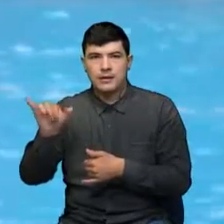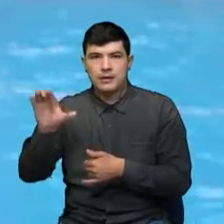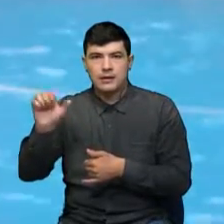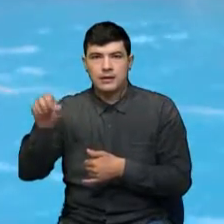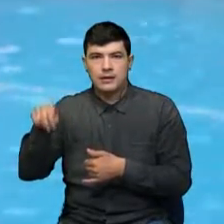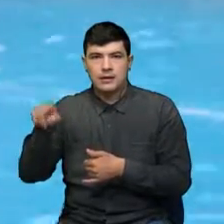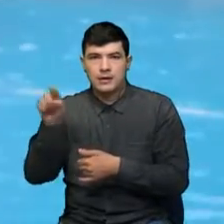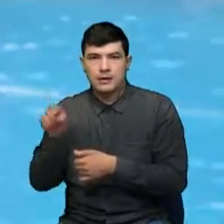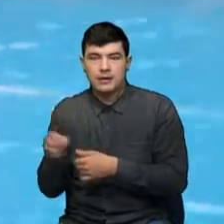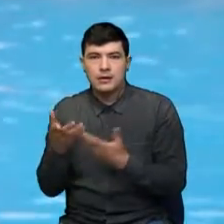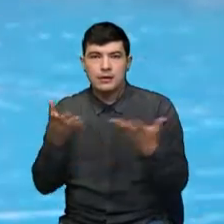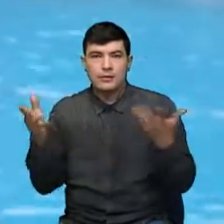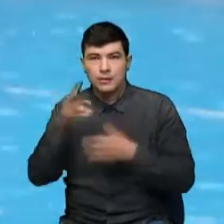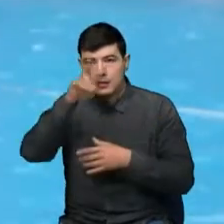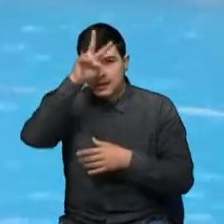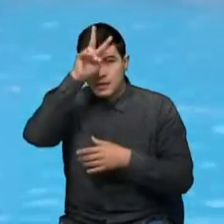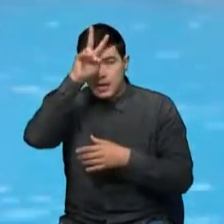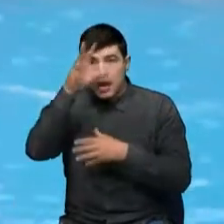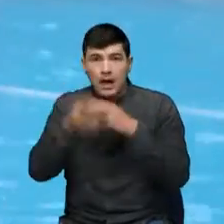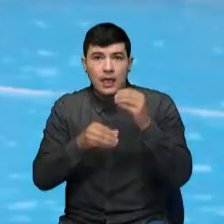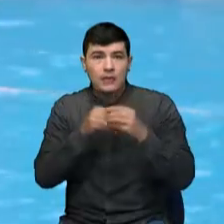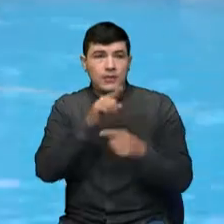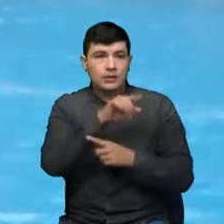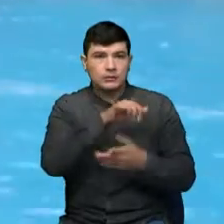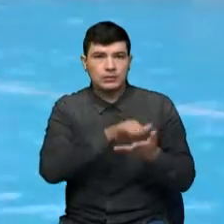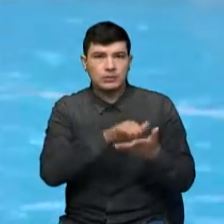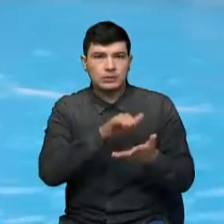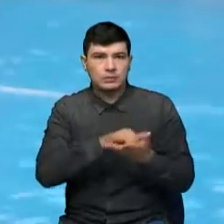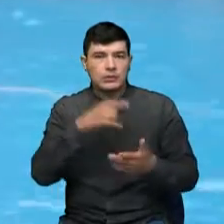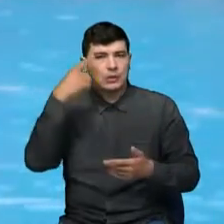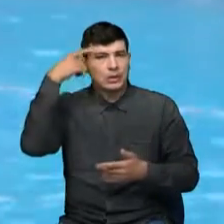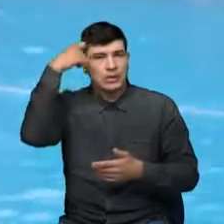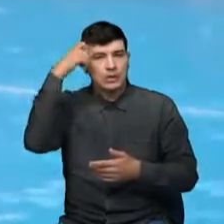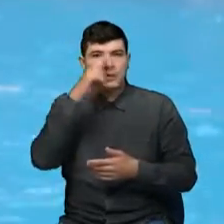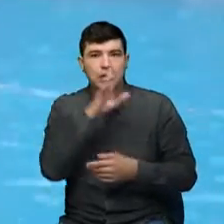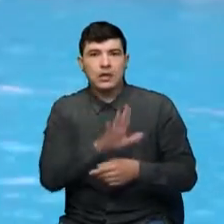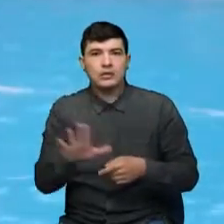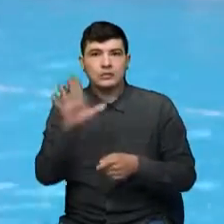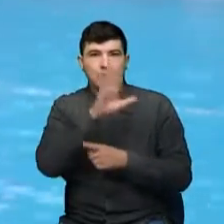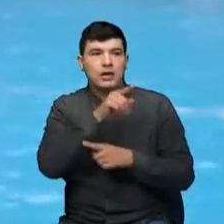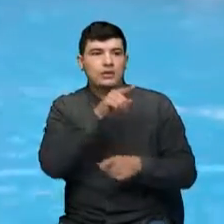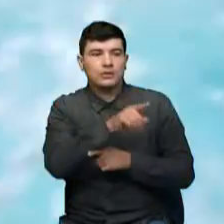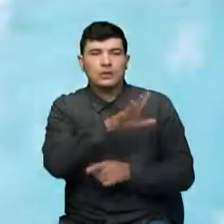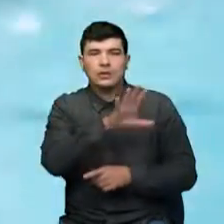lo que es el récord nacional absoluto en los 100 metros mariposa y pues a dar la